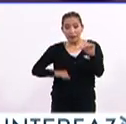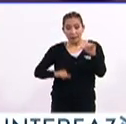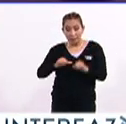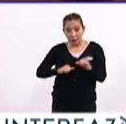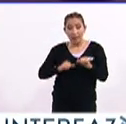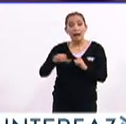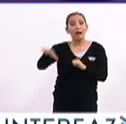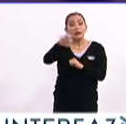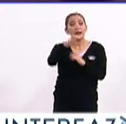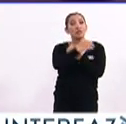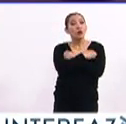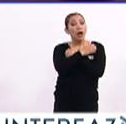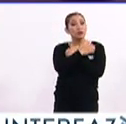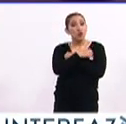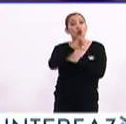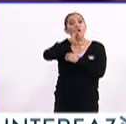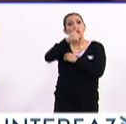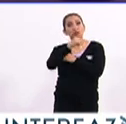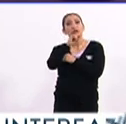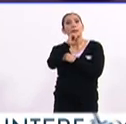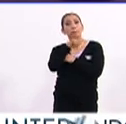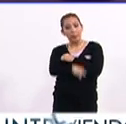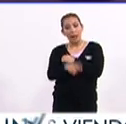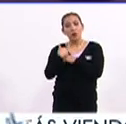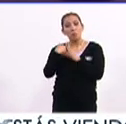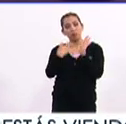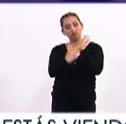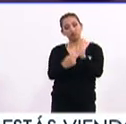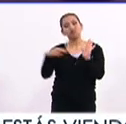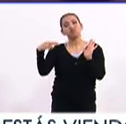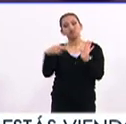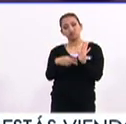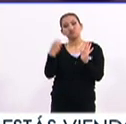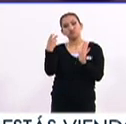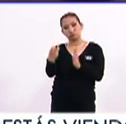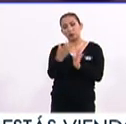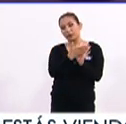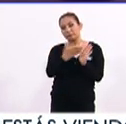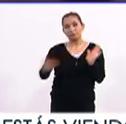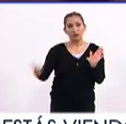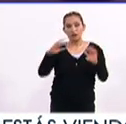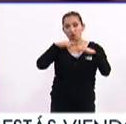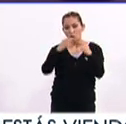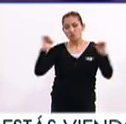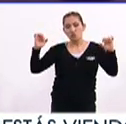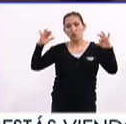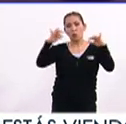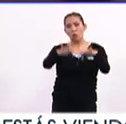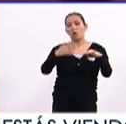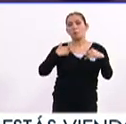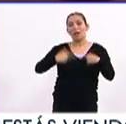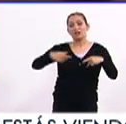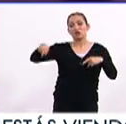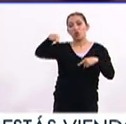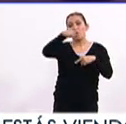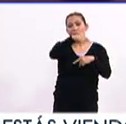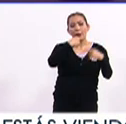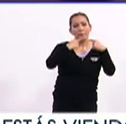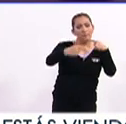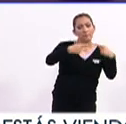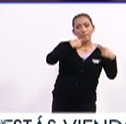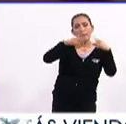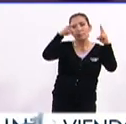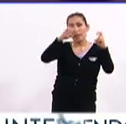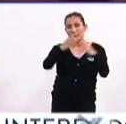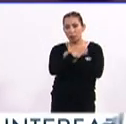del sector educativo fue otra de las revelaciones que tuvimos en estos encuentros con la población discutiendo